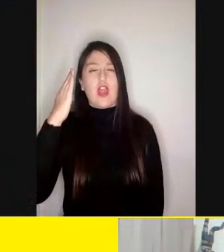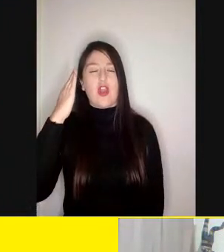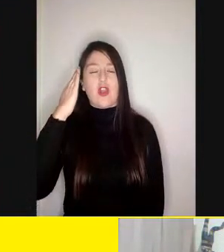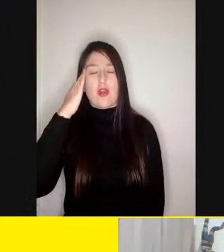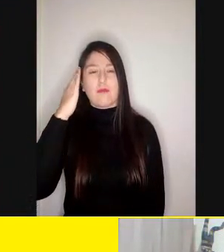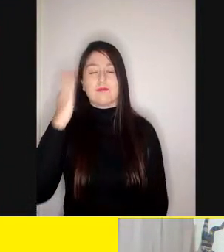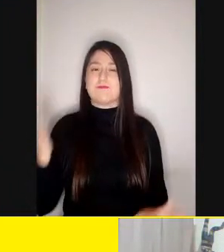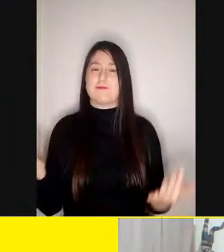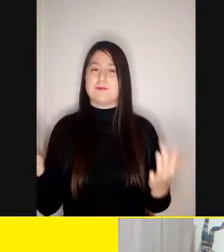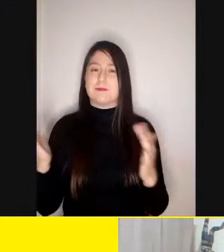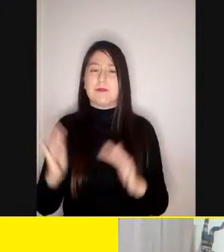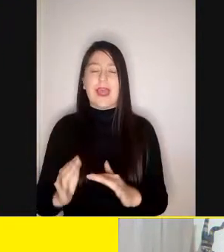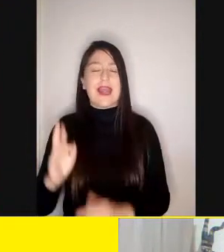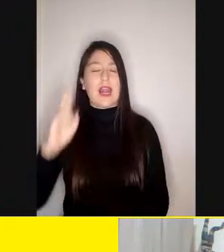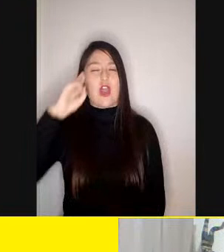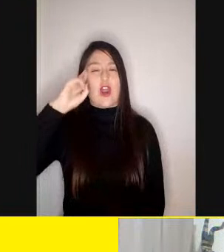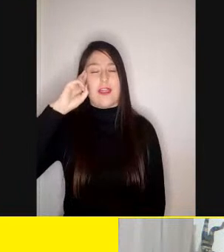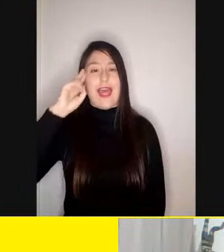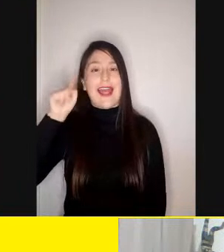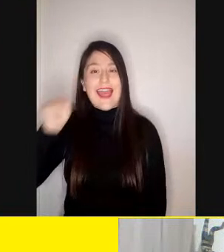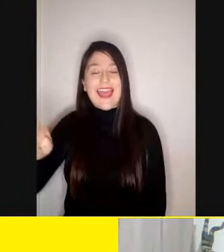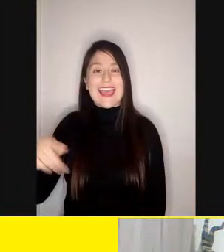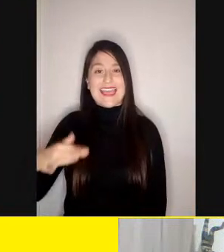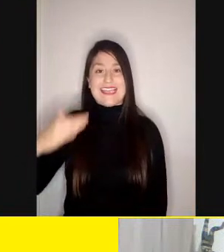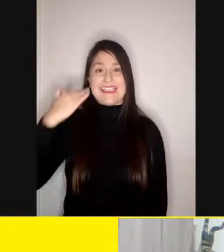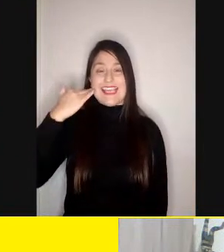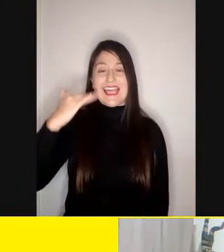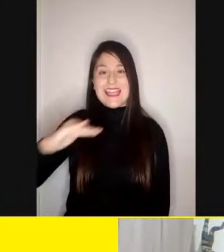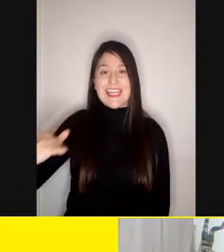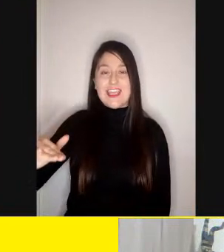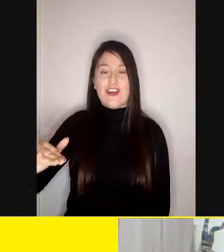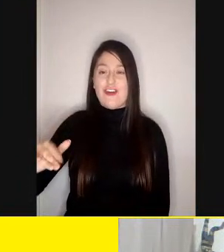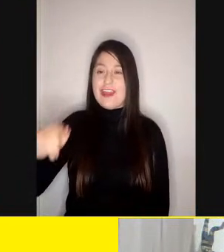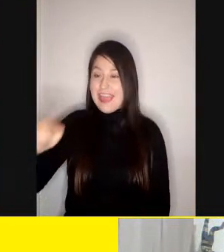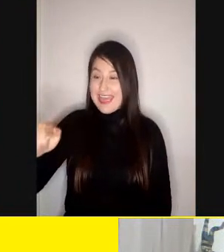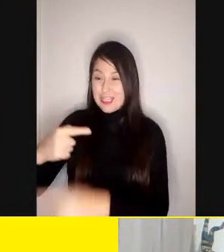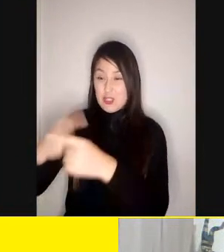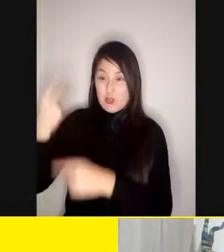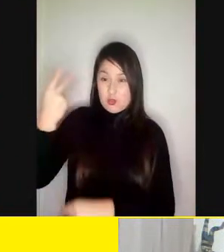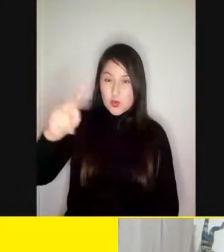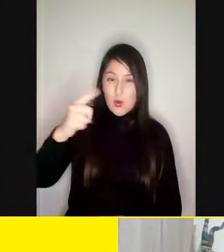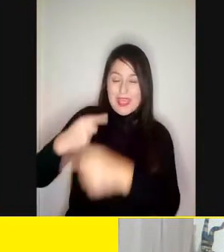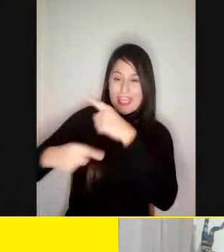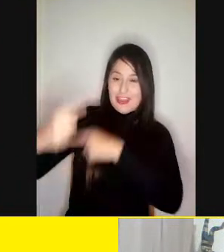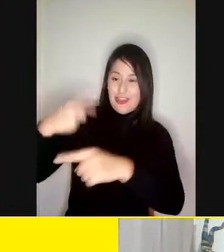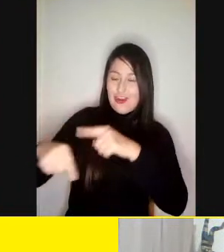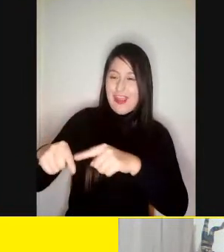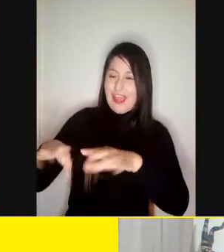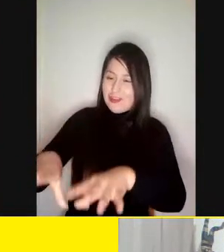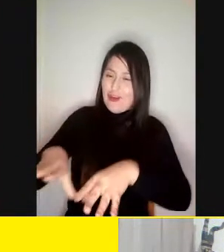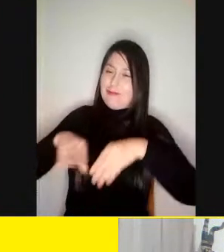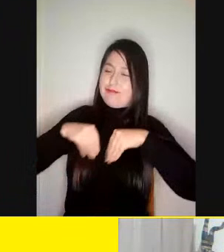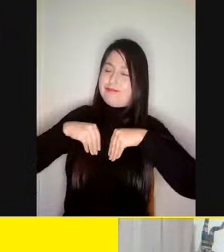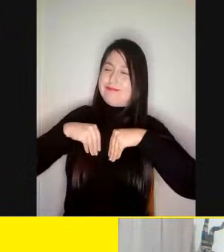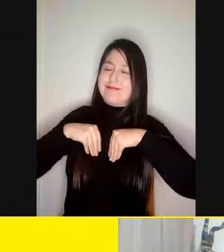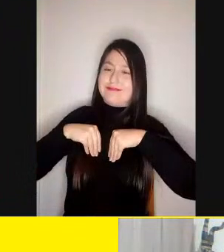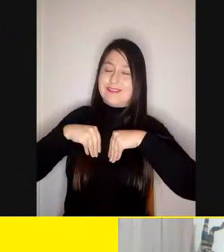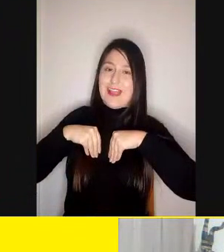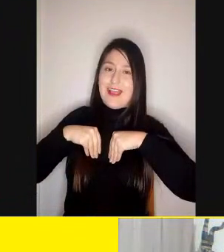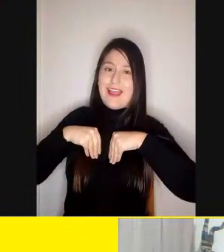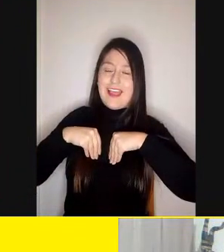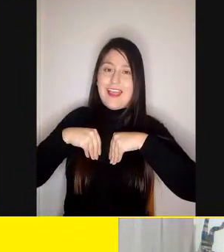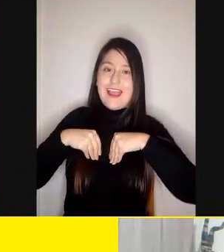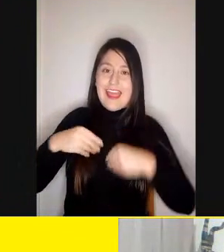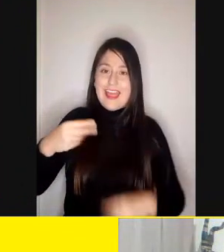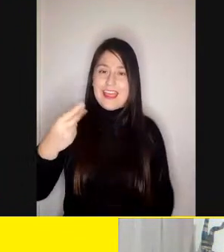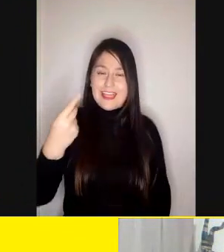vez liberarlo. Tomar la historia en tus manos. Tomar la historia en tus manos. Tomar la historia en tus manos es también